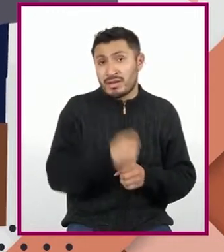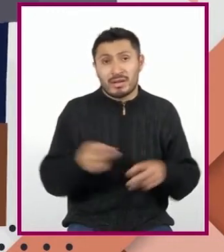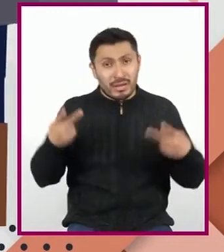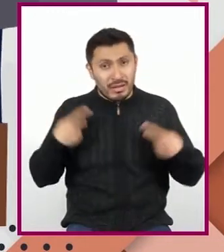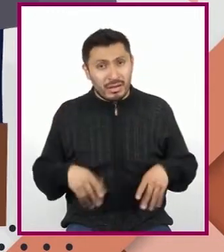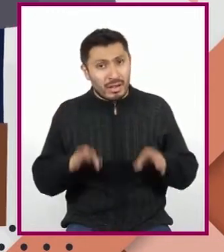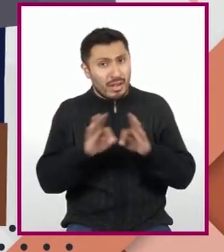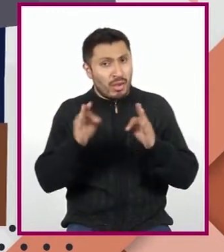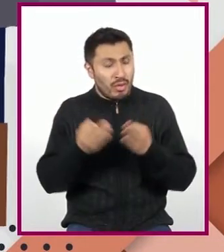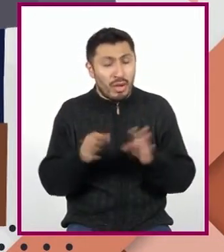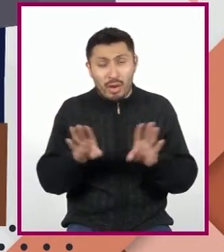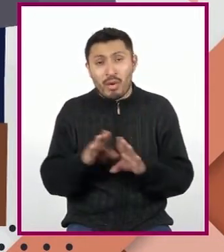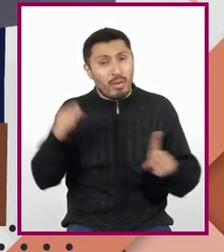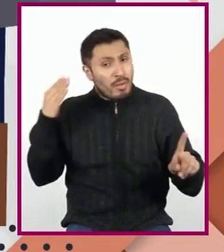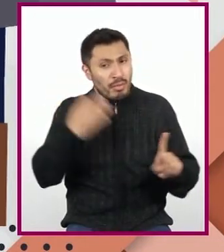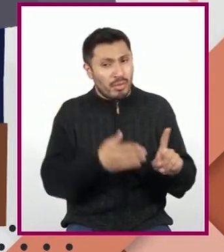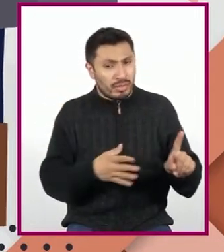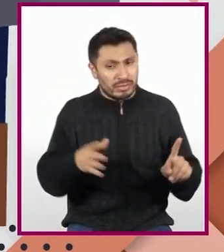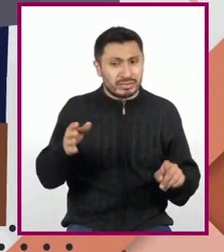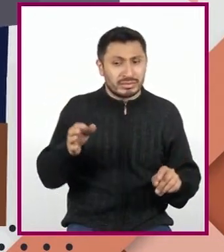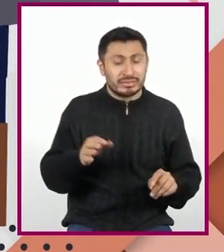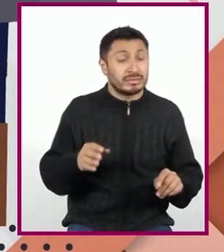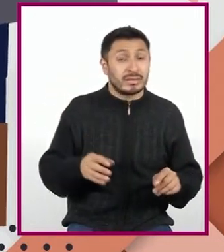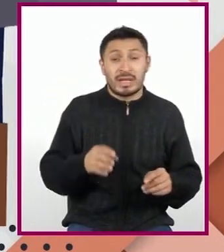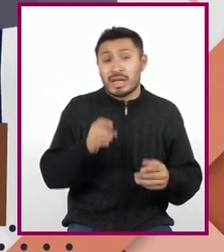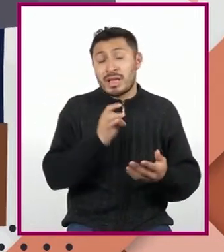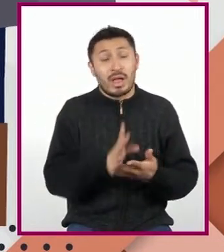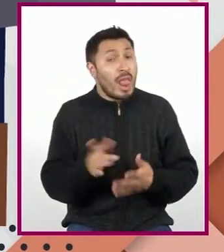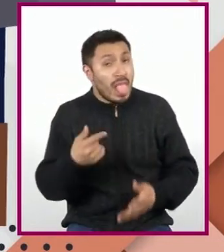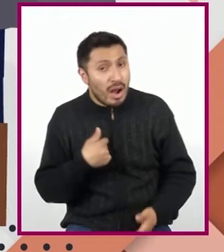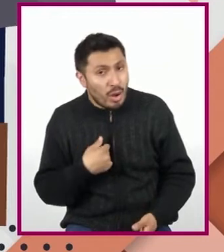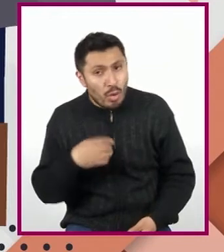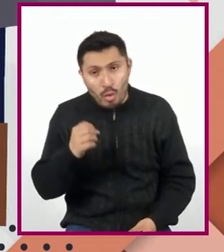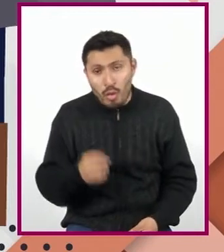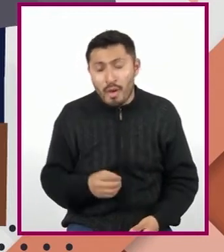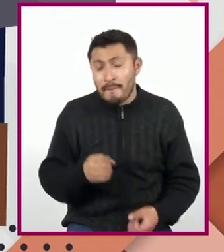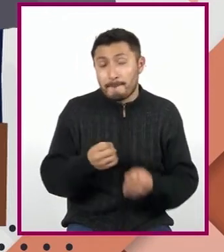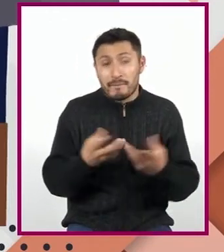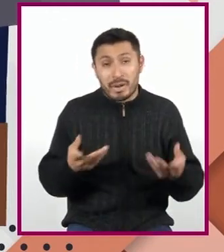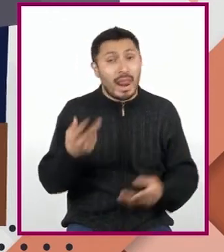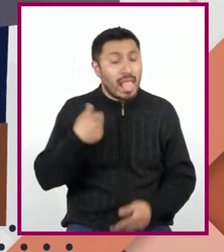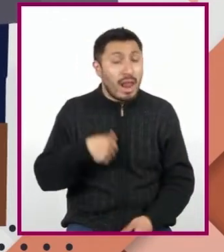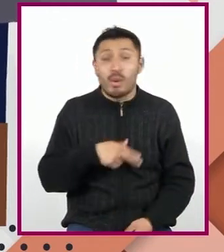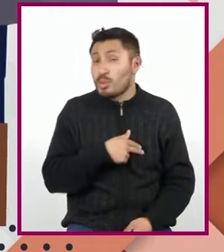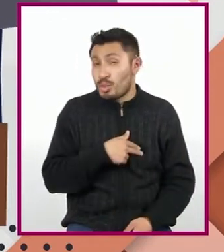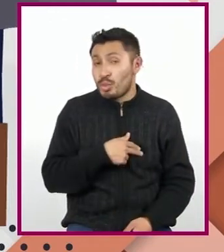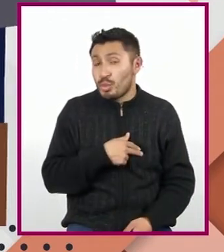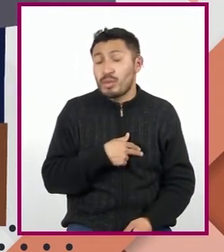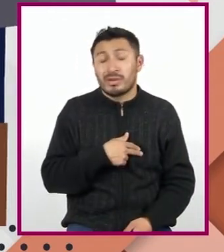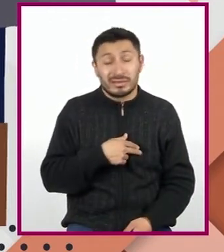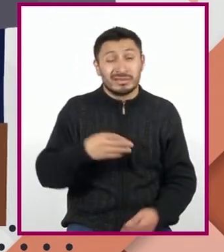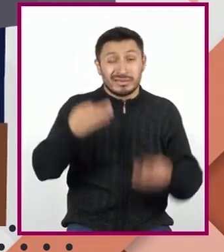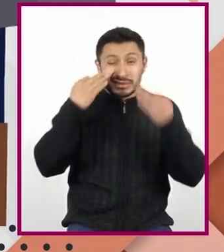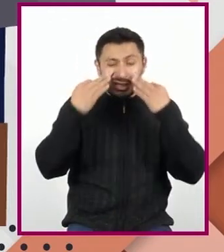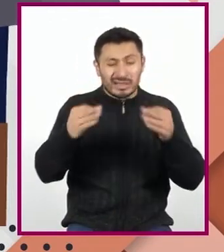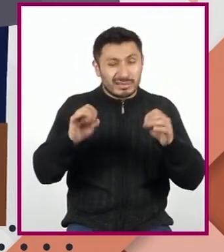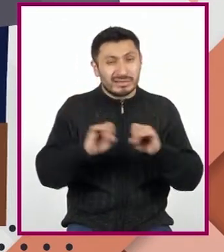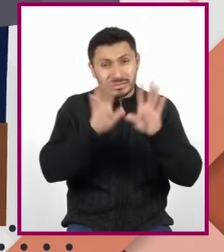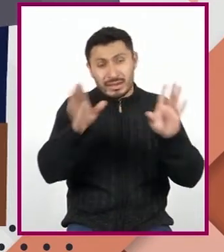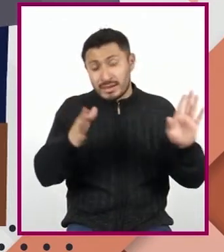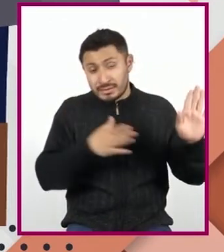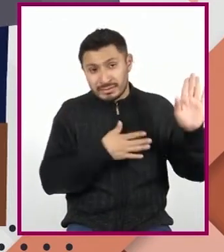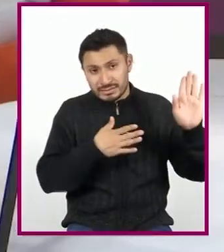nadie mejor que ellos conoce el trabajo. Los verbos en tercera persona son para el estilo